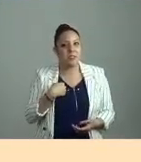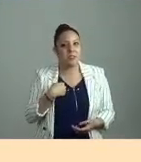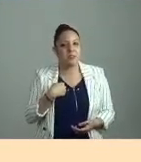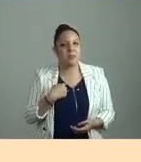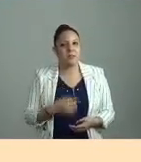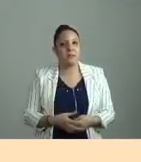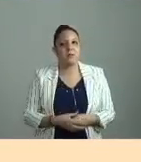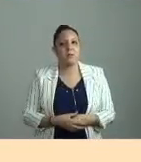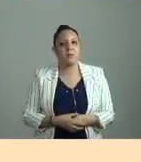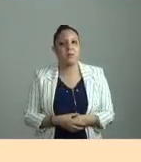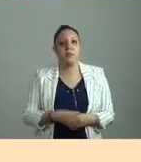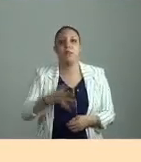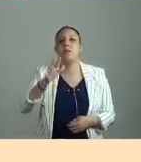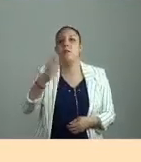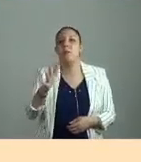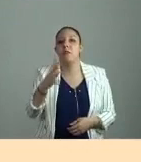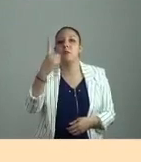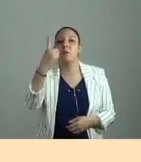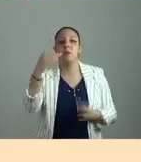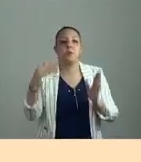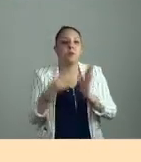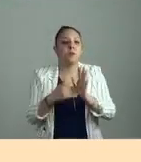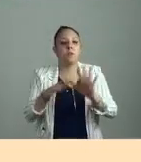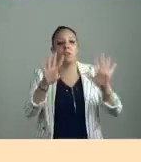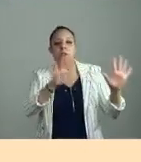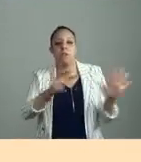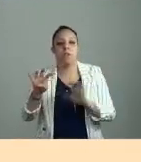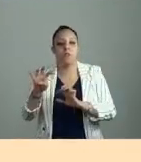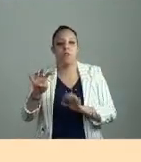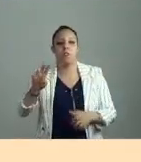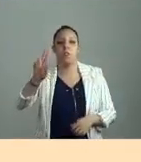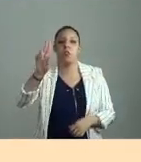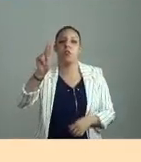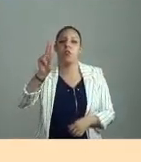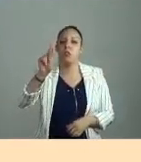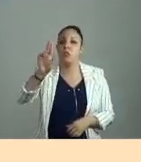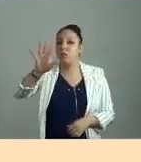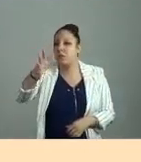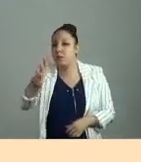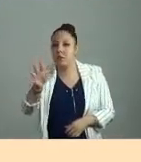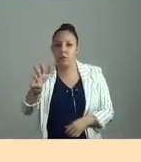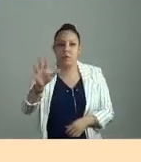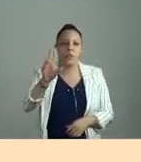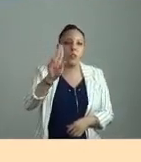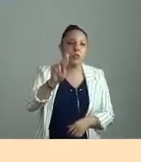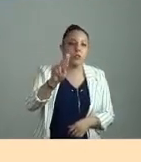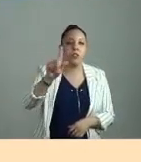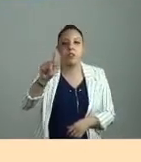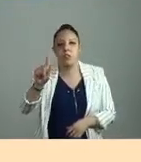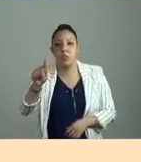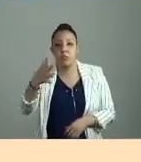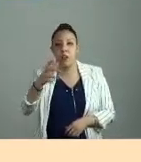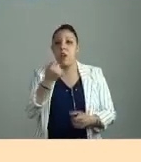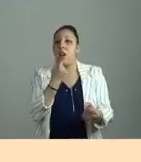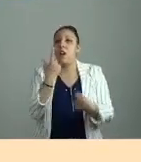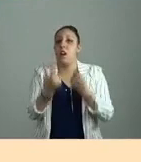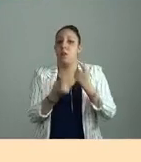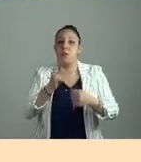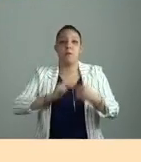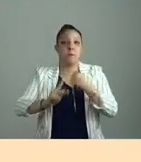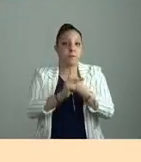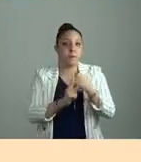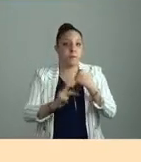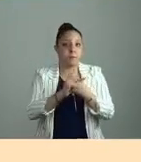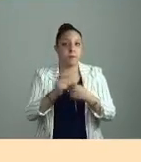años 80 primeros años 80 que en todo el país que en todo el mundo más o menos